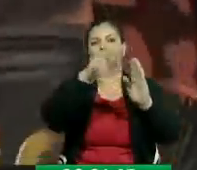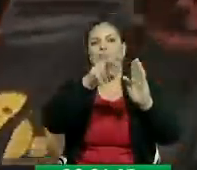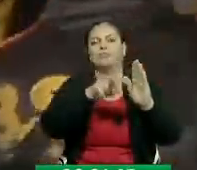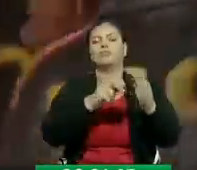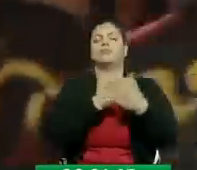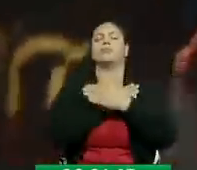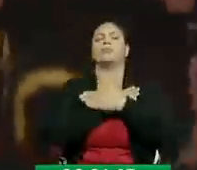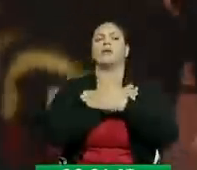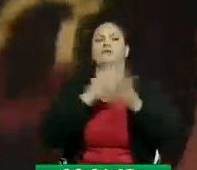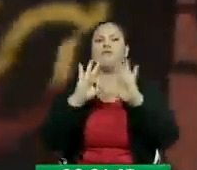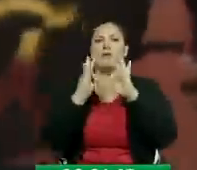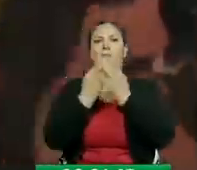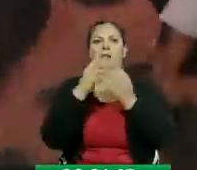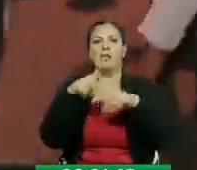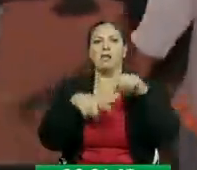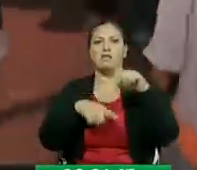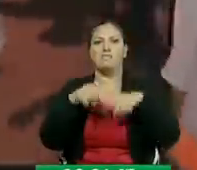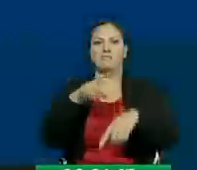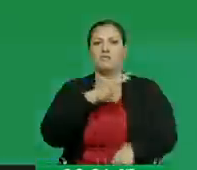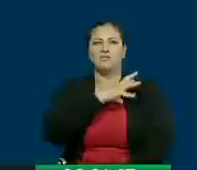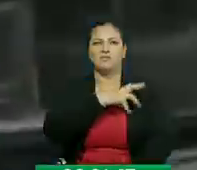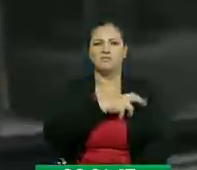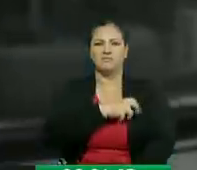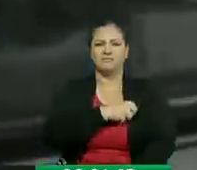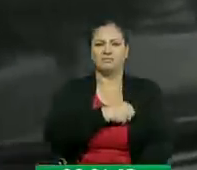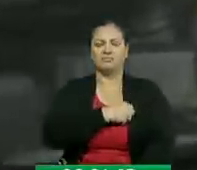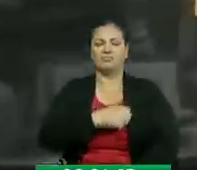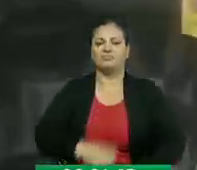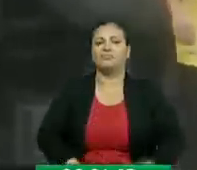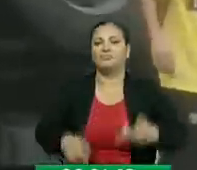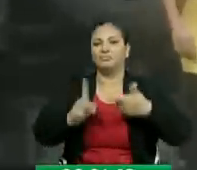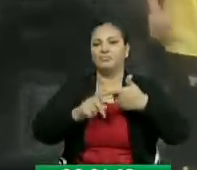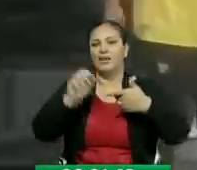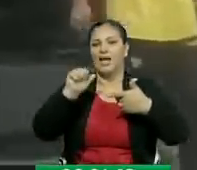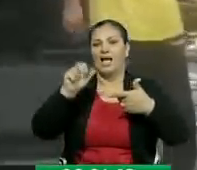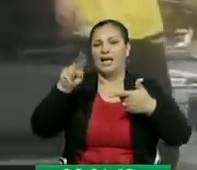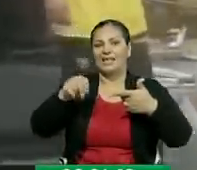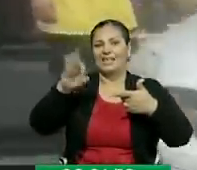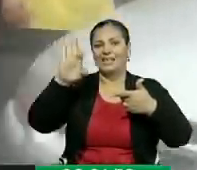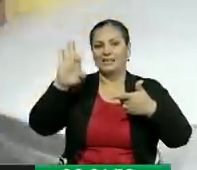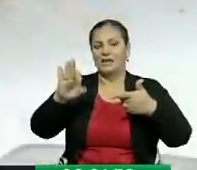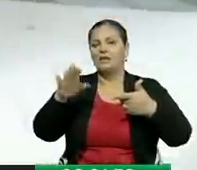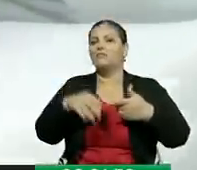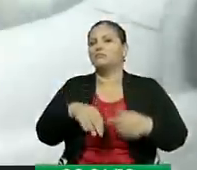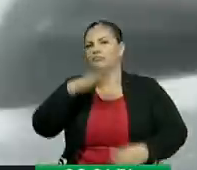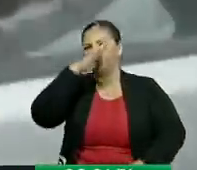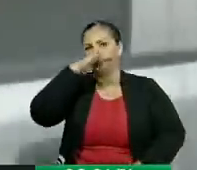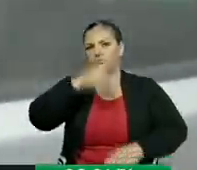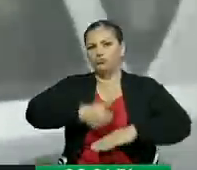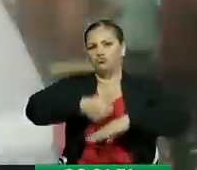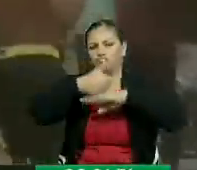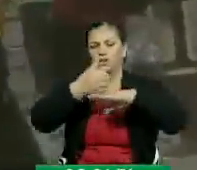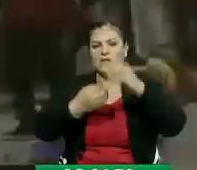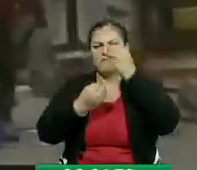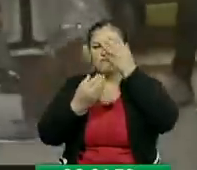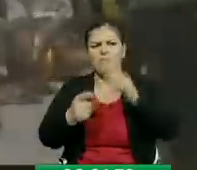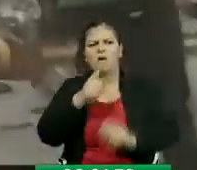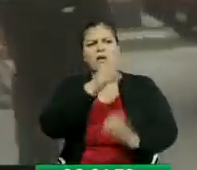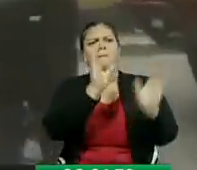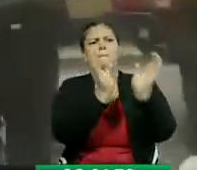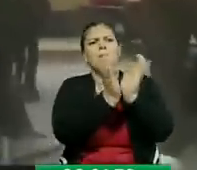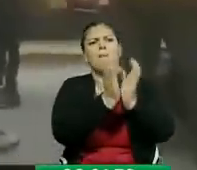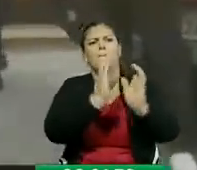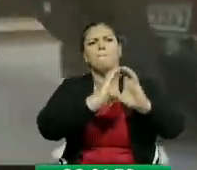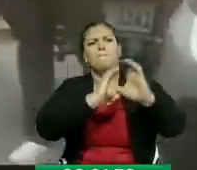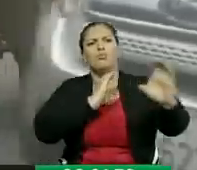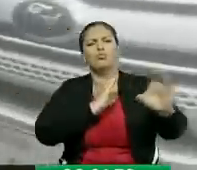amigos. La Agencia Nacional de Tránsito informó que la cooperativa Señor de los Milagros solo tenía autorización para transportar pasajeros